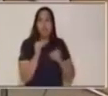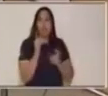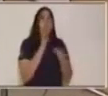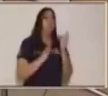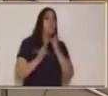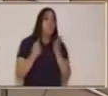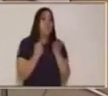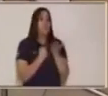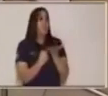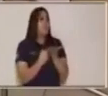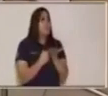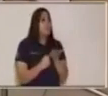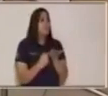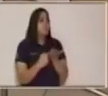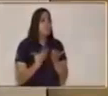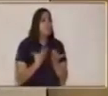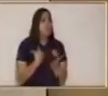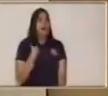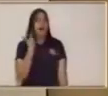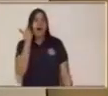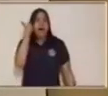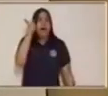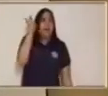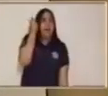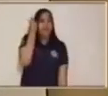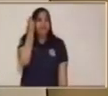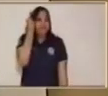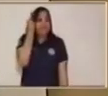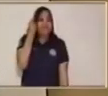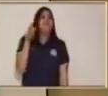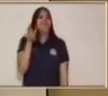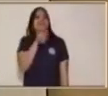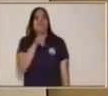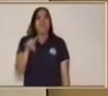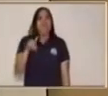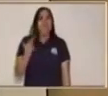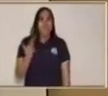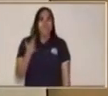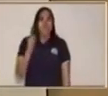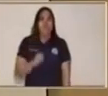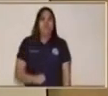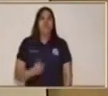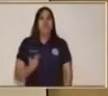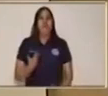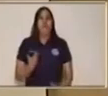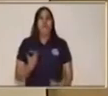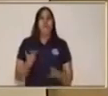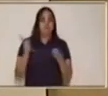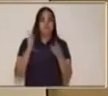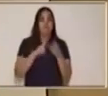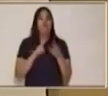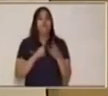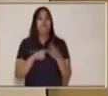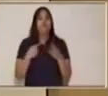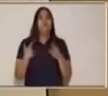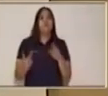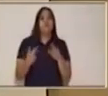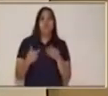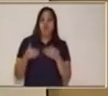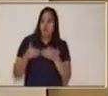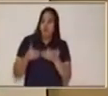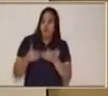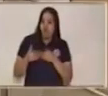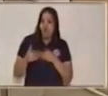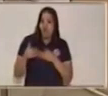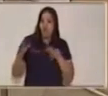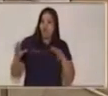pueden entendernos mejor y poder seguir en ese mismo hilo. La coherencia es ese hilo que nos mantiene a